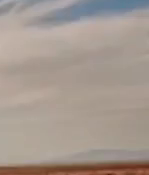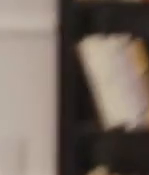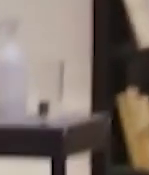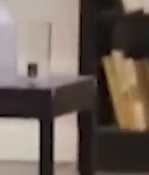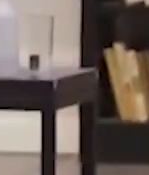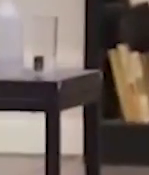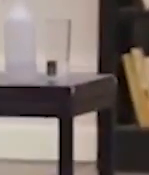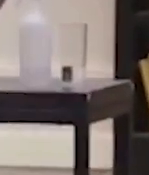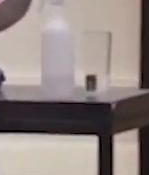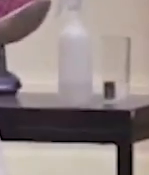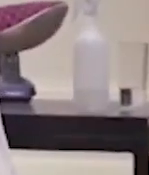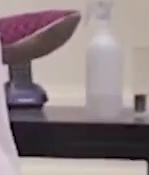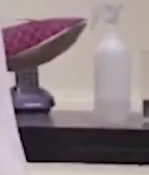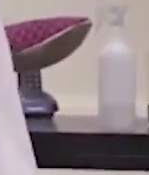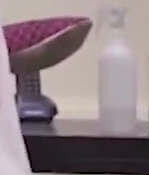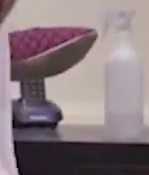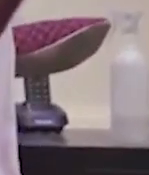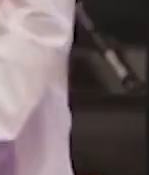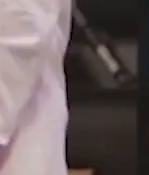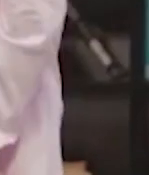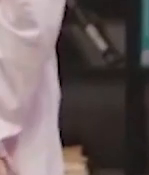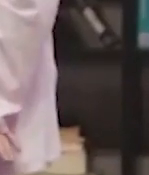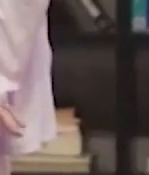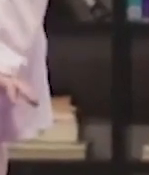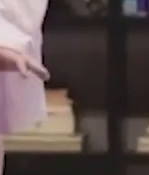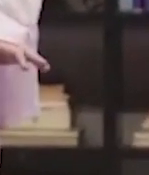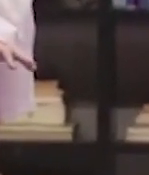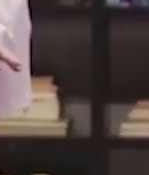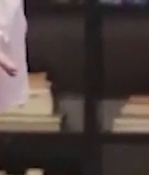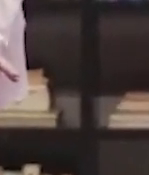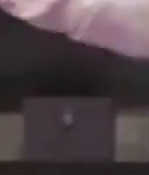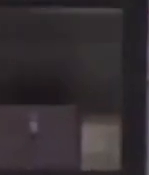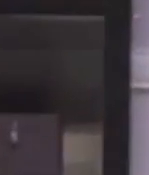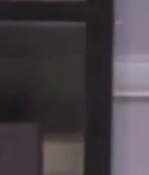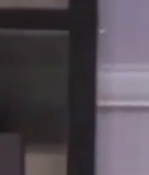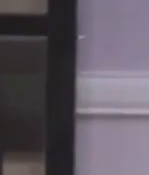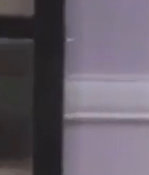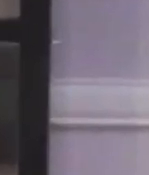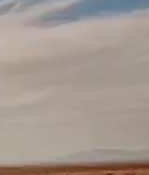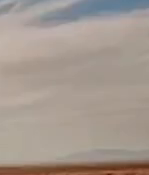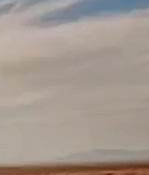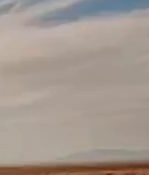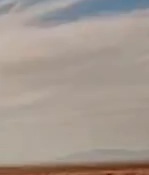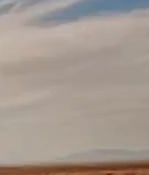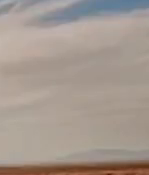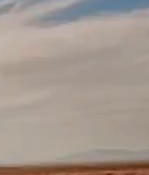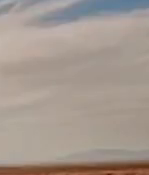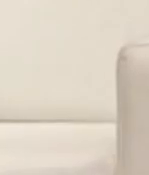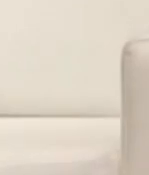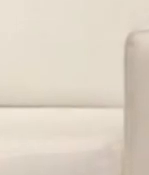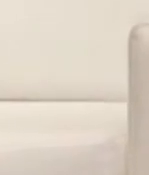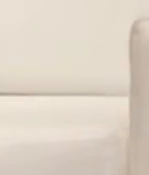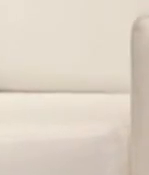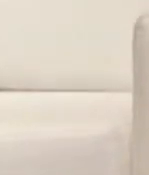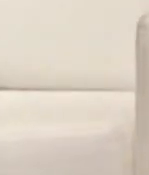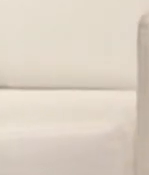dime qué te dijo pero acordate que me lo prometiste en su día hermoso lo voy a hacer esta familia